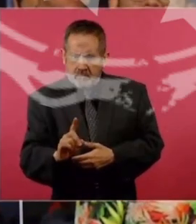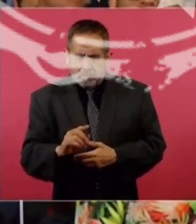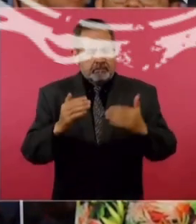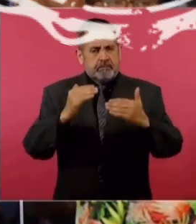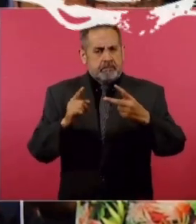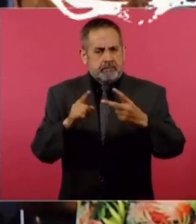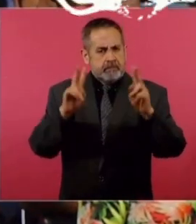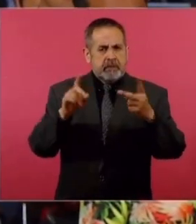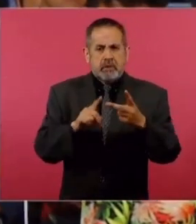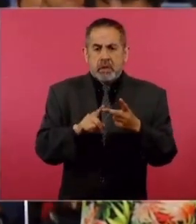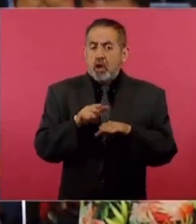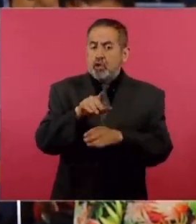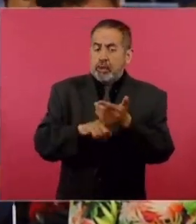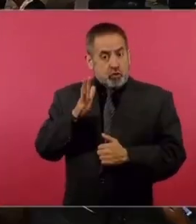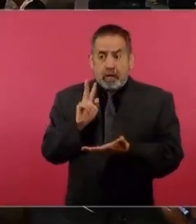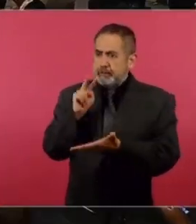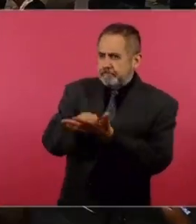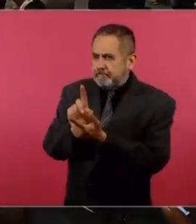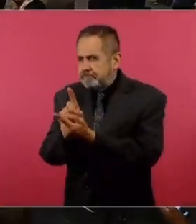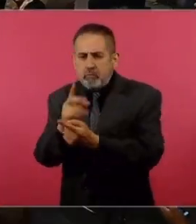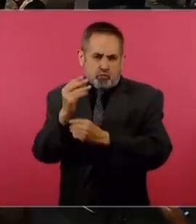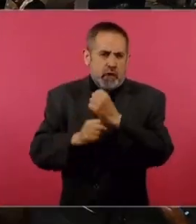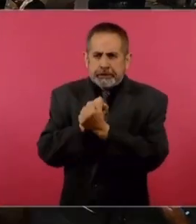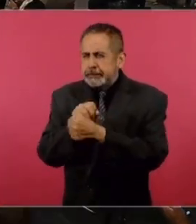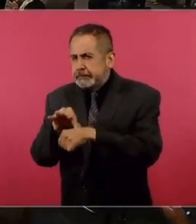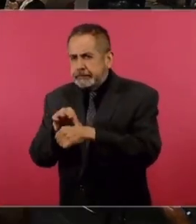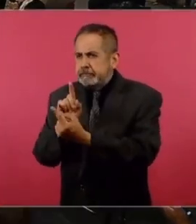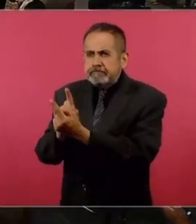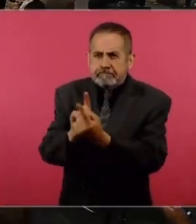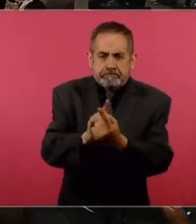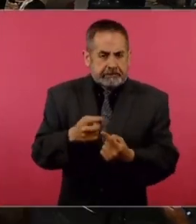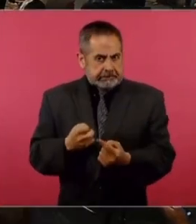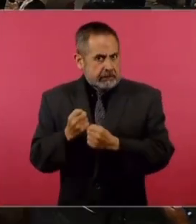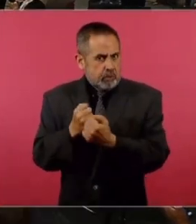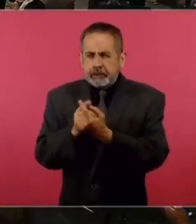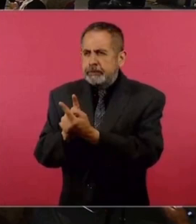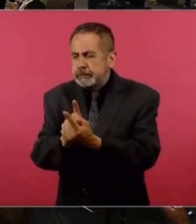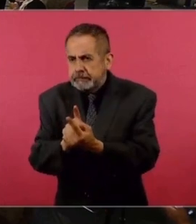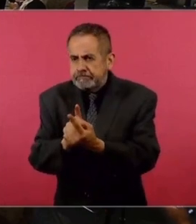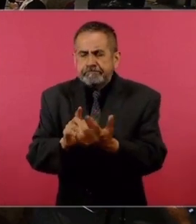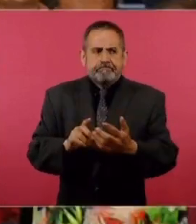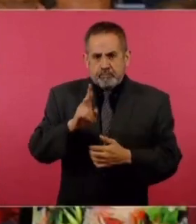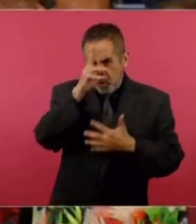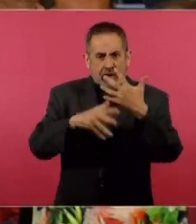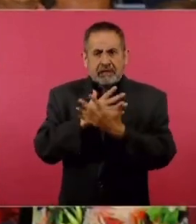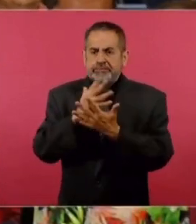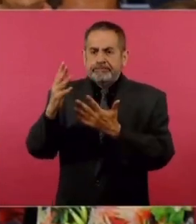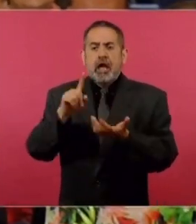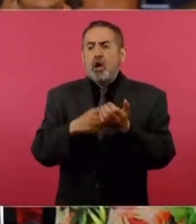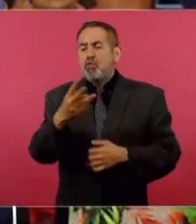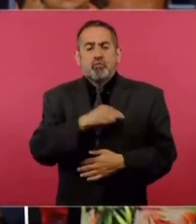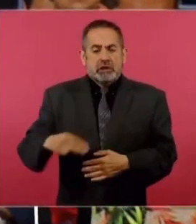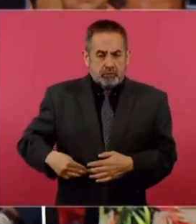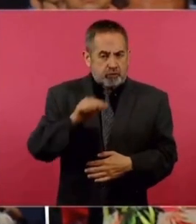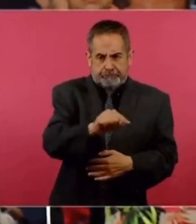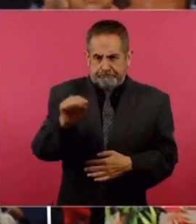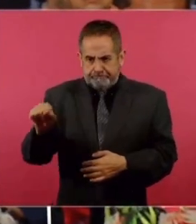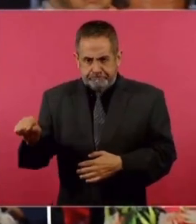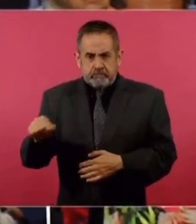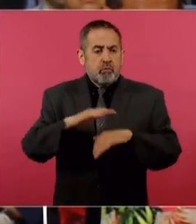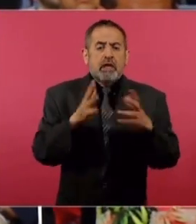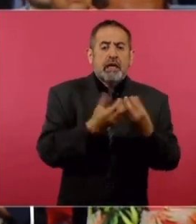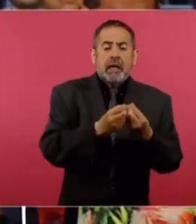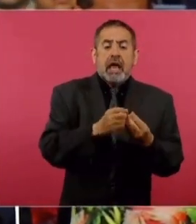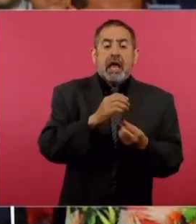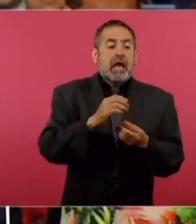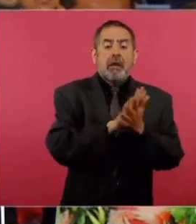El siguiente tema, presidente, tiene que ver con el estado de Chiapas. Durante varios años, incluyendo este, pues la violencia que se ha exacerbado en varios municipios por presencia de cártel